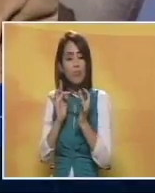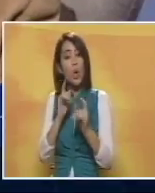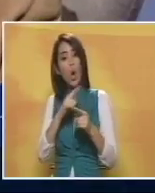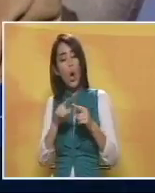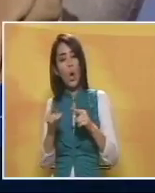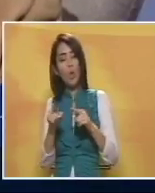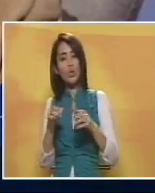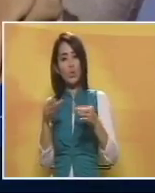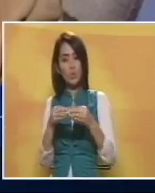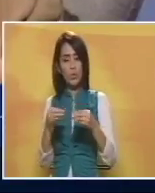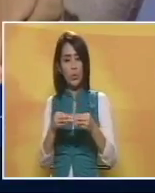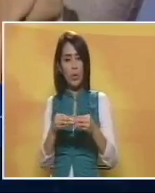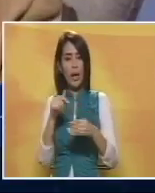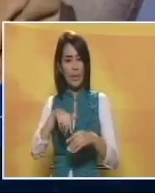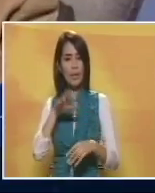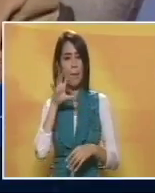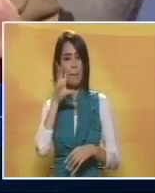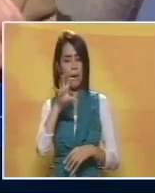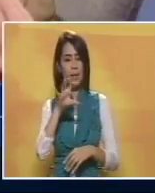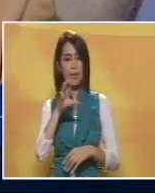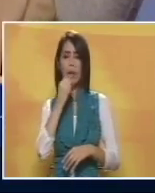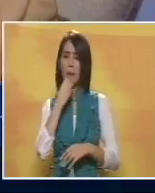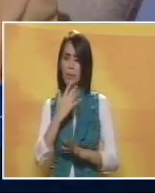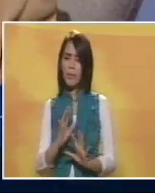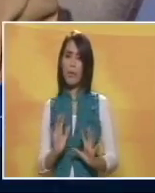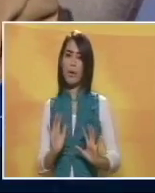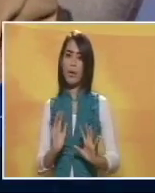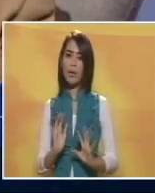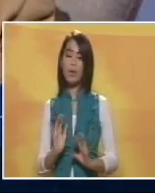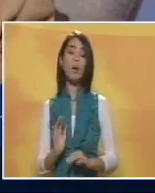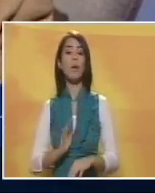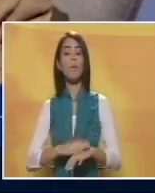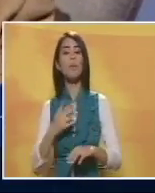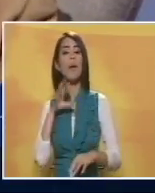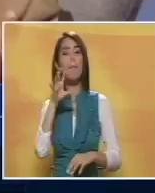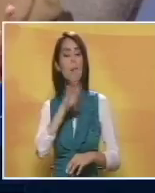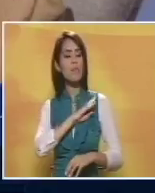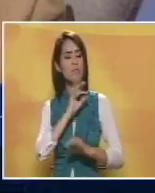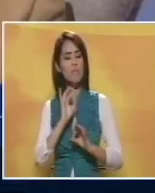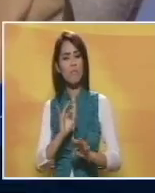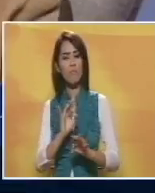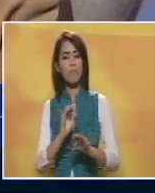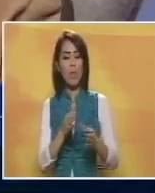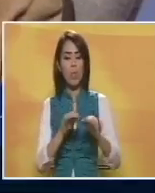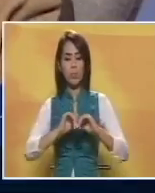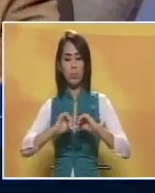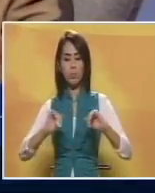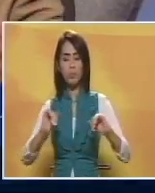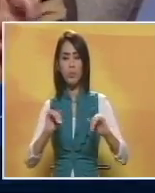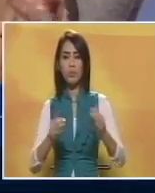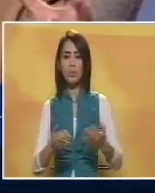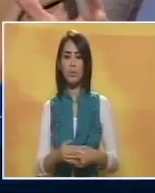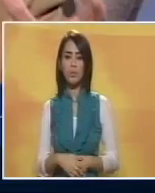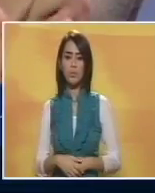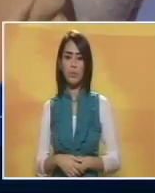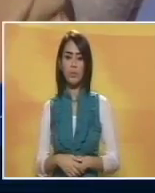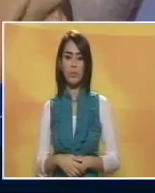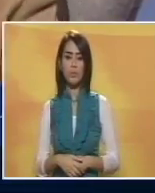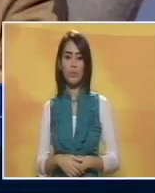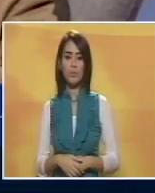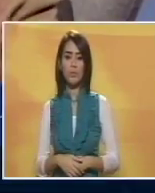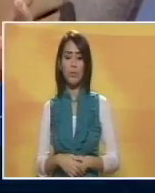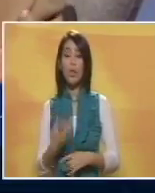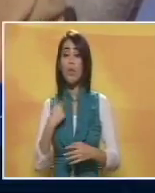otro sector en este país es valiosísimo, porque este es un país de élites divididas, este es un país